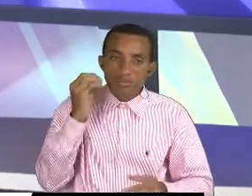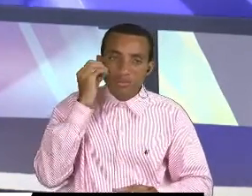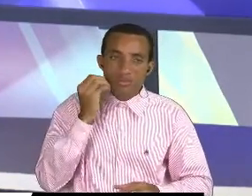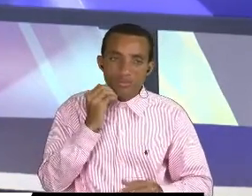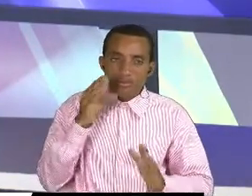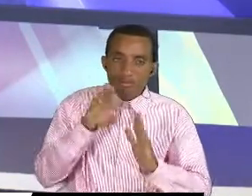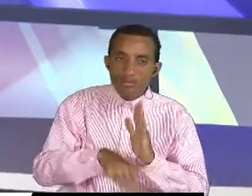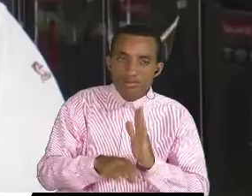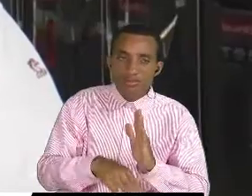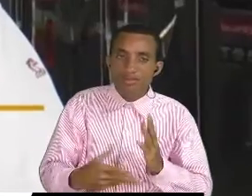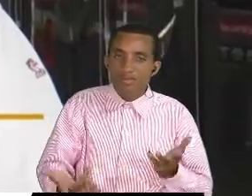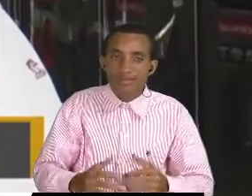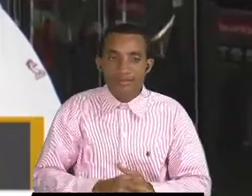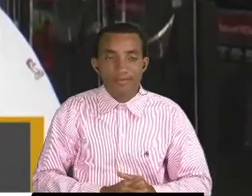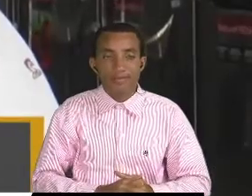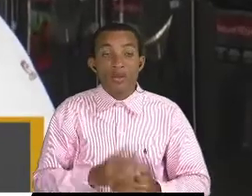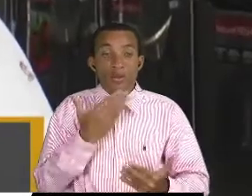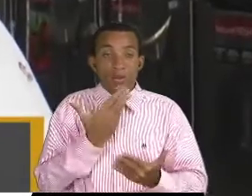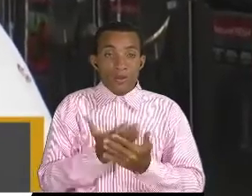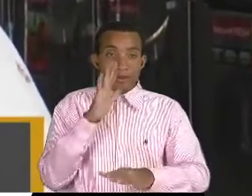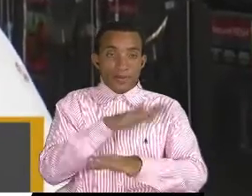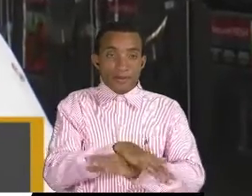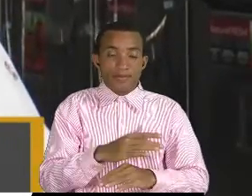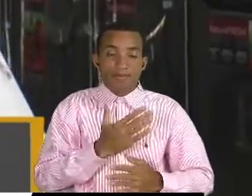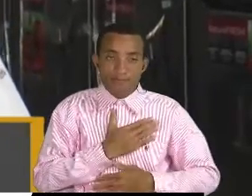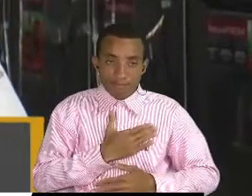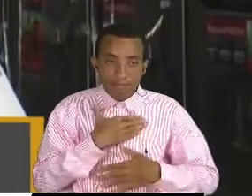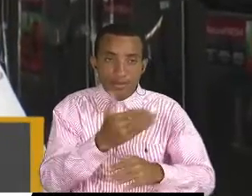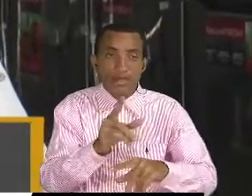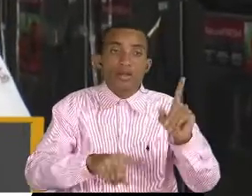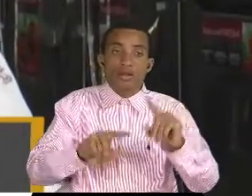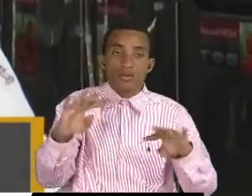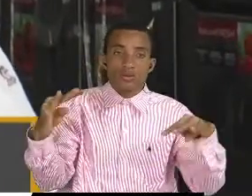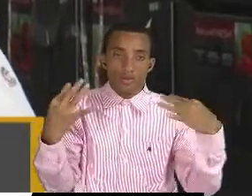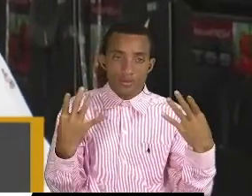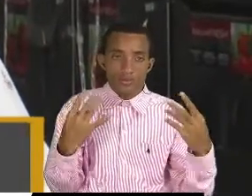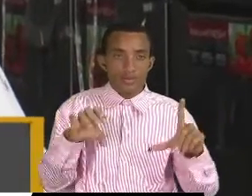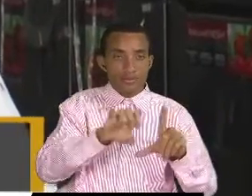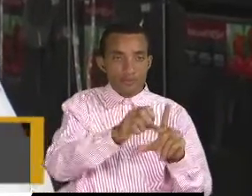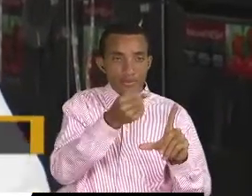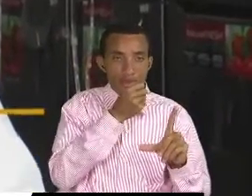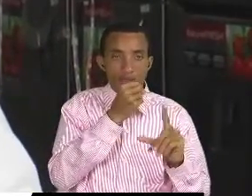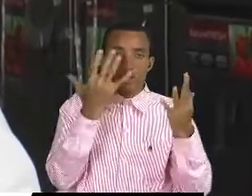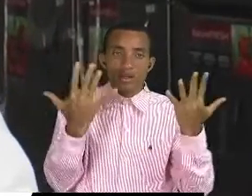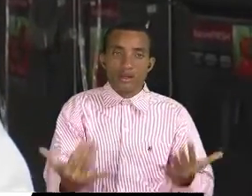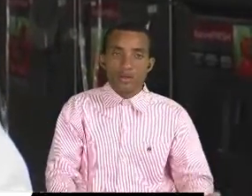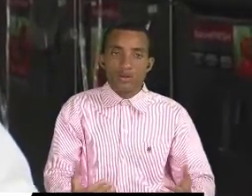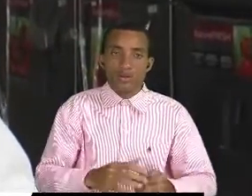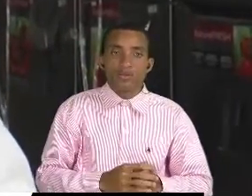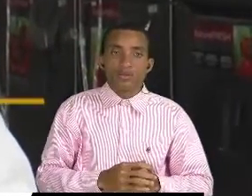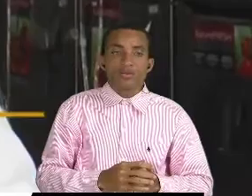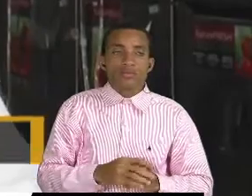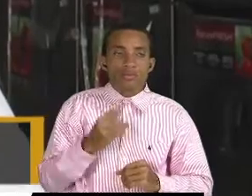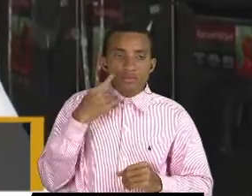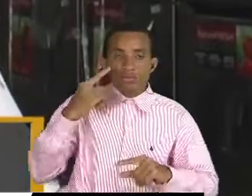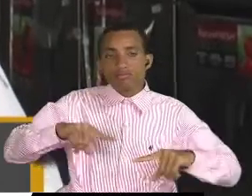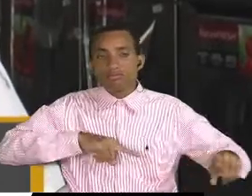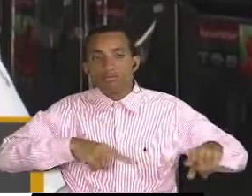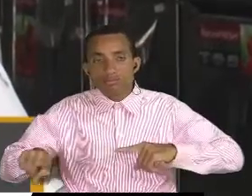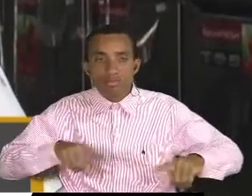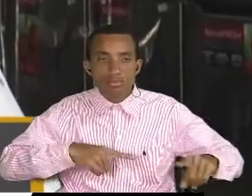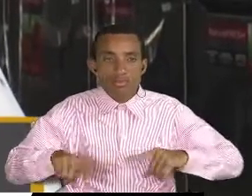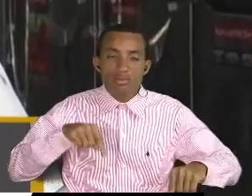tardes. Saludos, compañeros en estudios, amable teleaudiencia de Enlace Noticias, a esta hora con el administrador de Hogar como Ultrasan